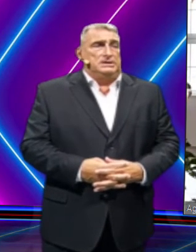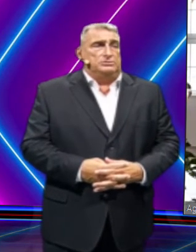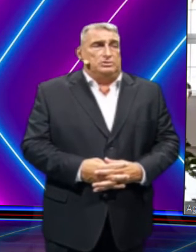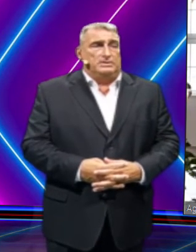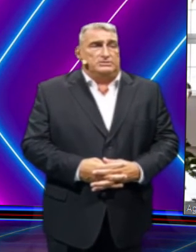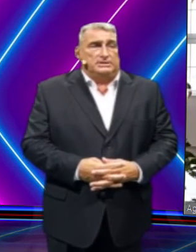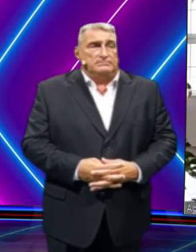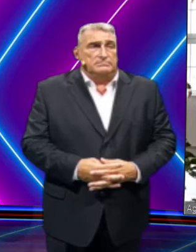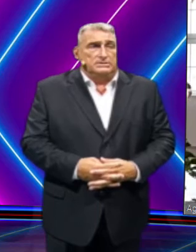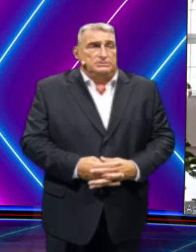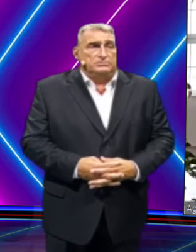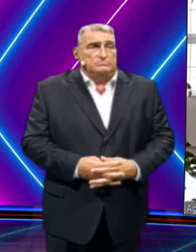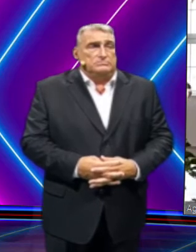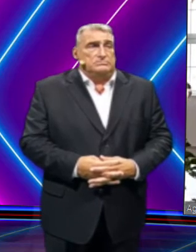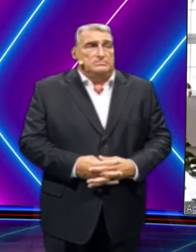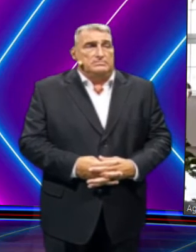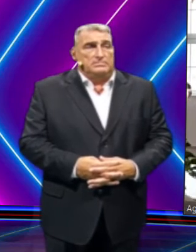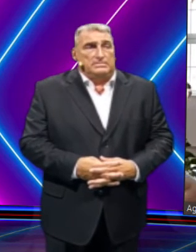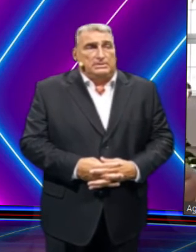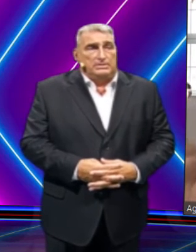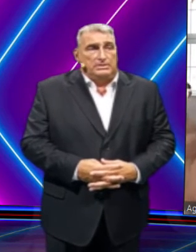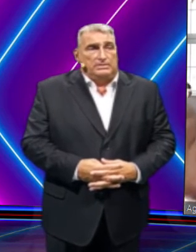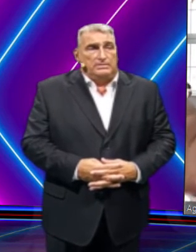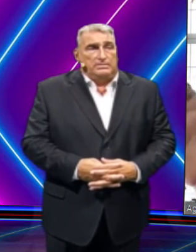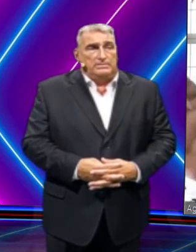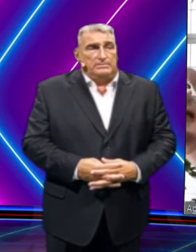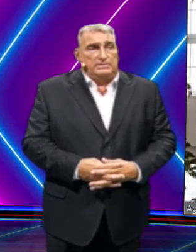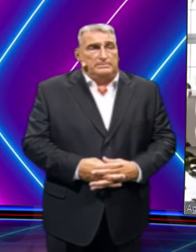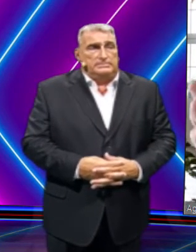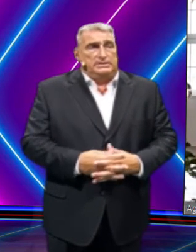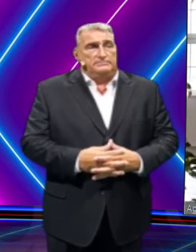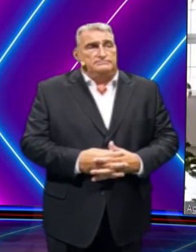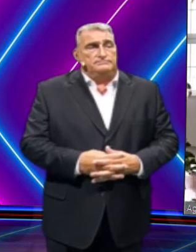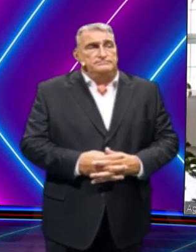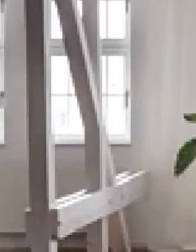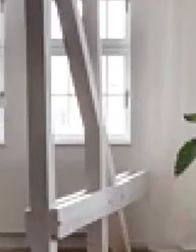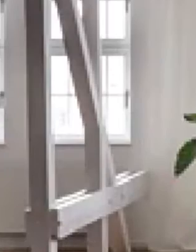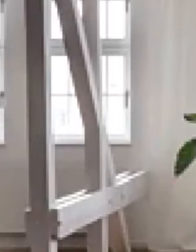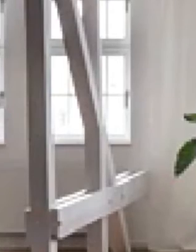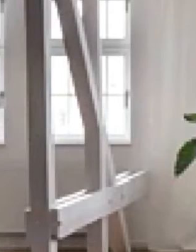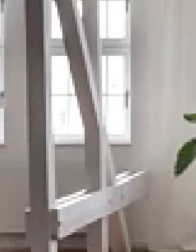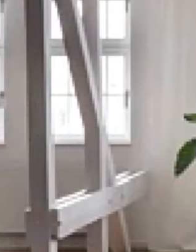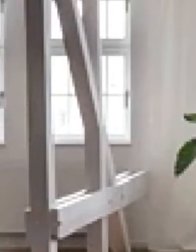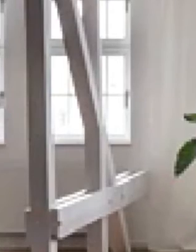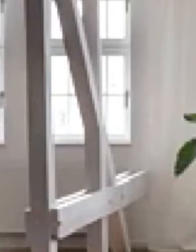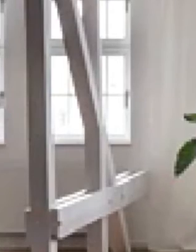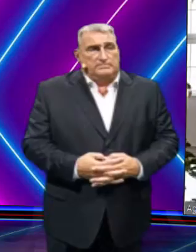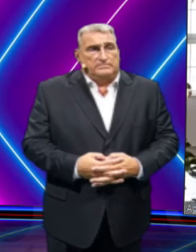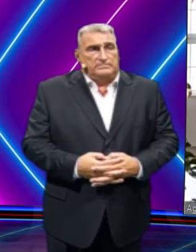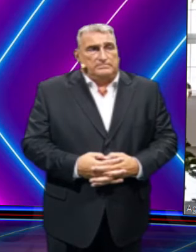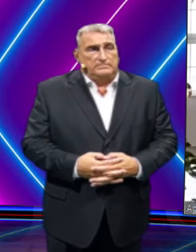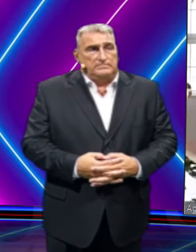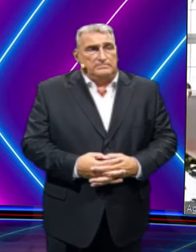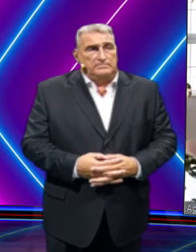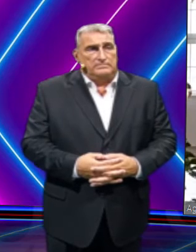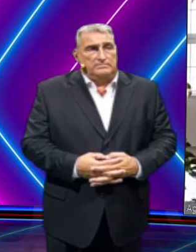Digo yo, no sé, dice yo. Ahora le voy a hacer la última pregunta. Sí. ¿Y en la provincia de Santa Fe, quién debería haberlo cuidado?